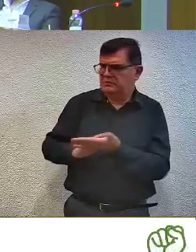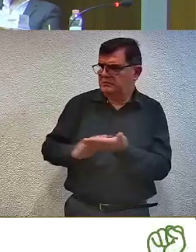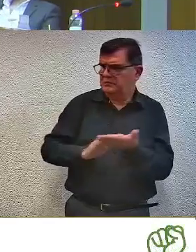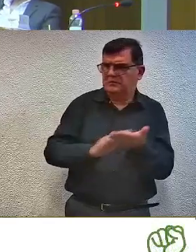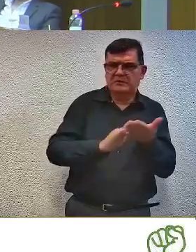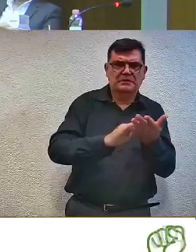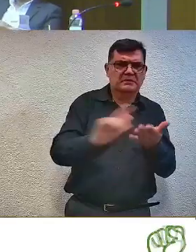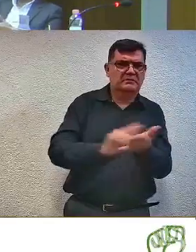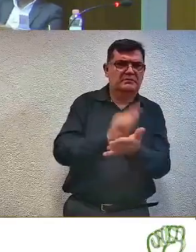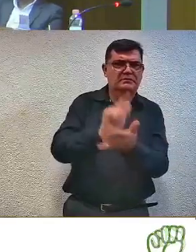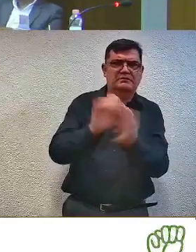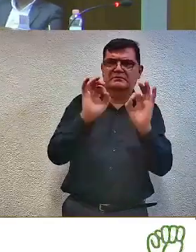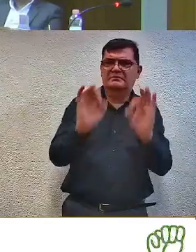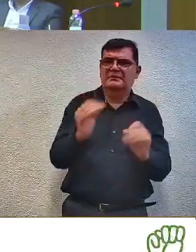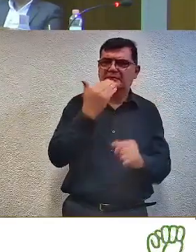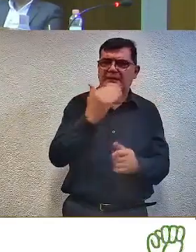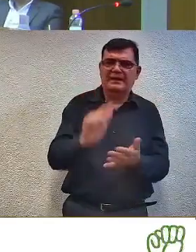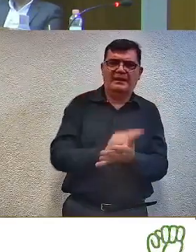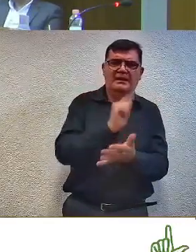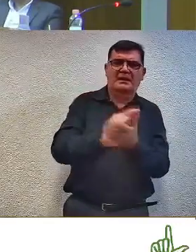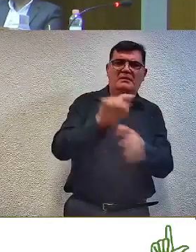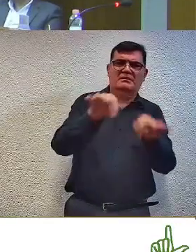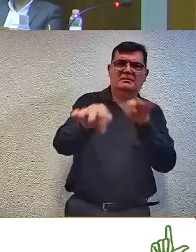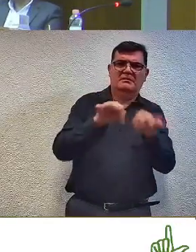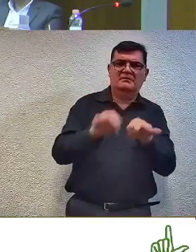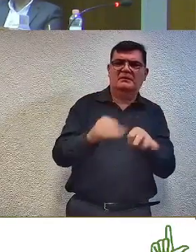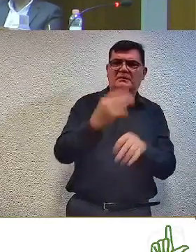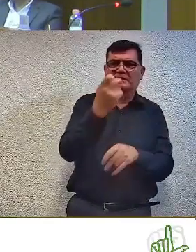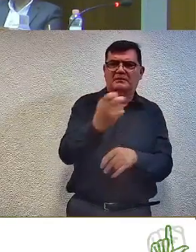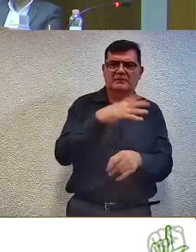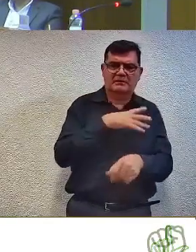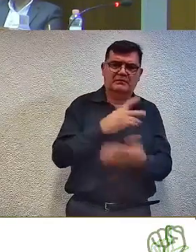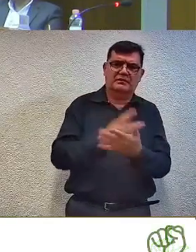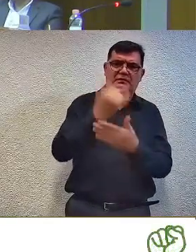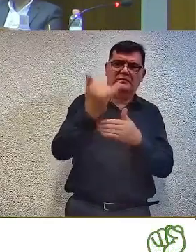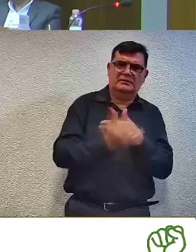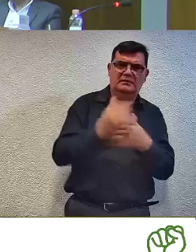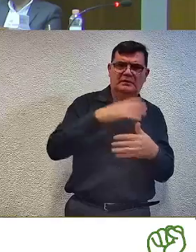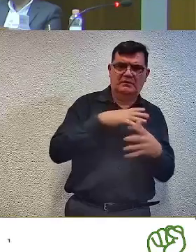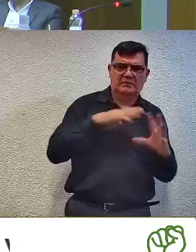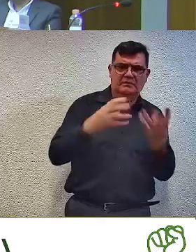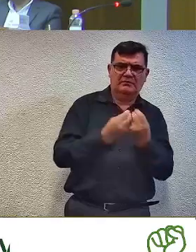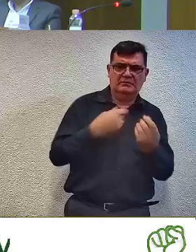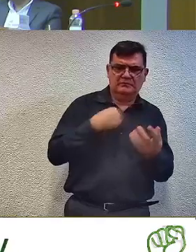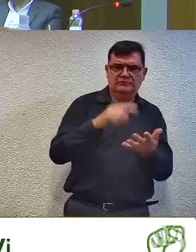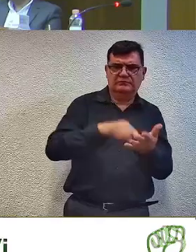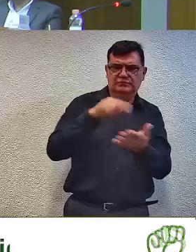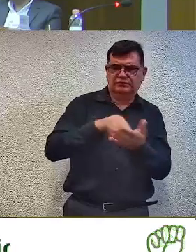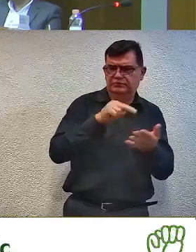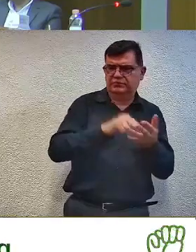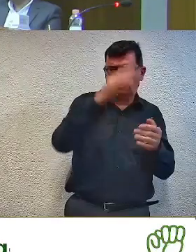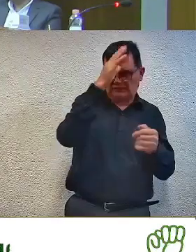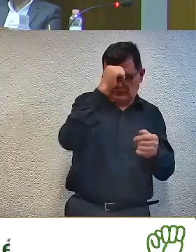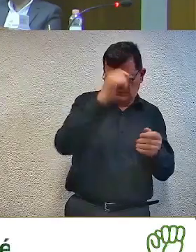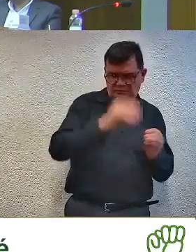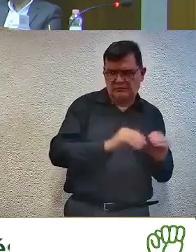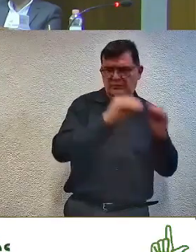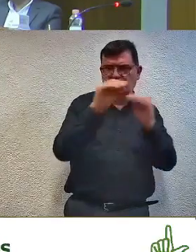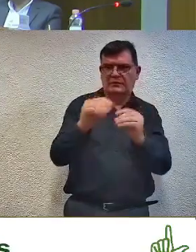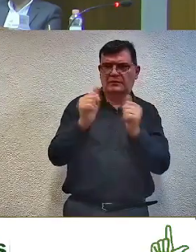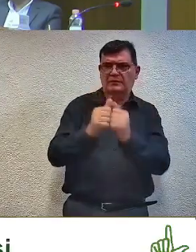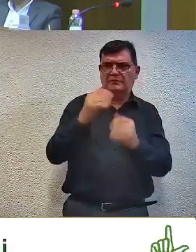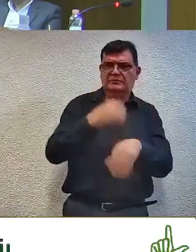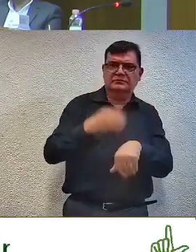Ley del Trabajo. Por lo tanto, en los proyectos de la cuenta se propone aprobar los convenios, elevarlos a la